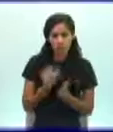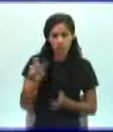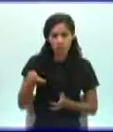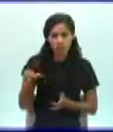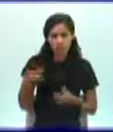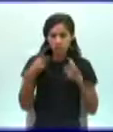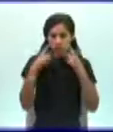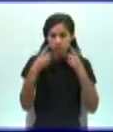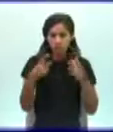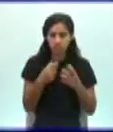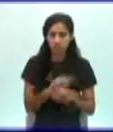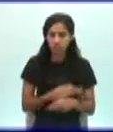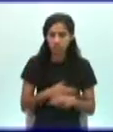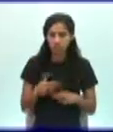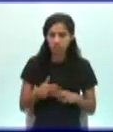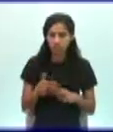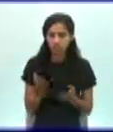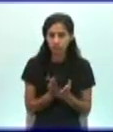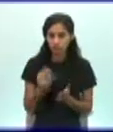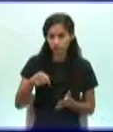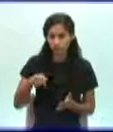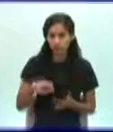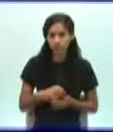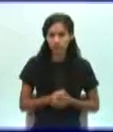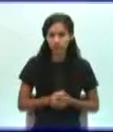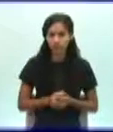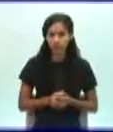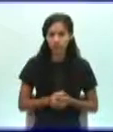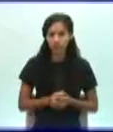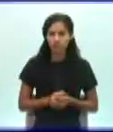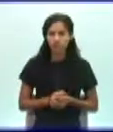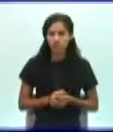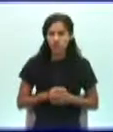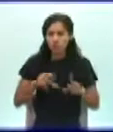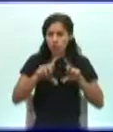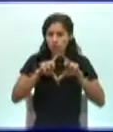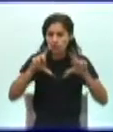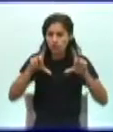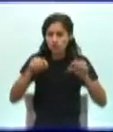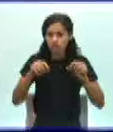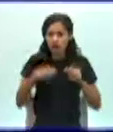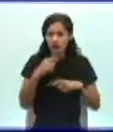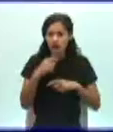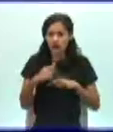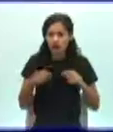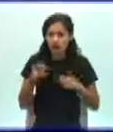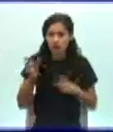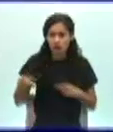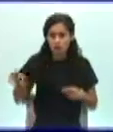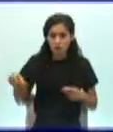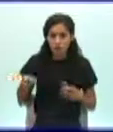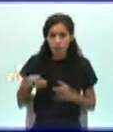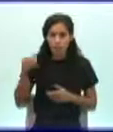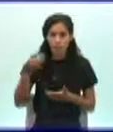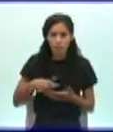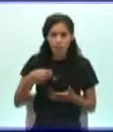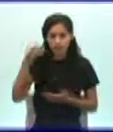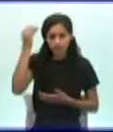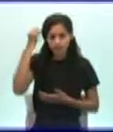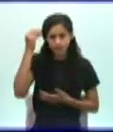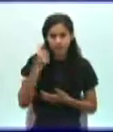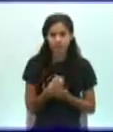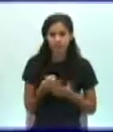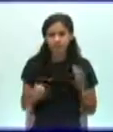históricas que vamos a trabajar en el día de hoy. ¿En qué conceptos los alumnos deben profundizar y crear sus